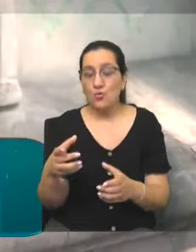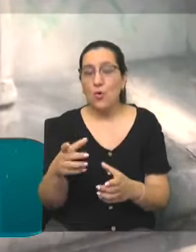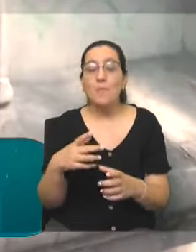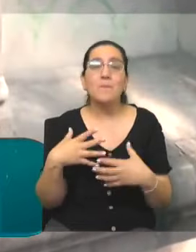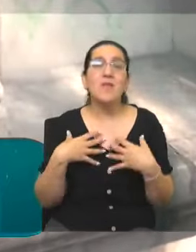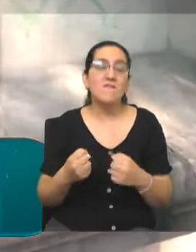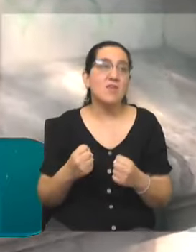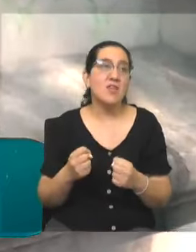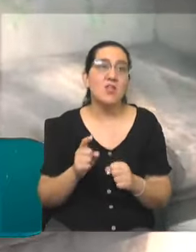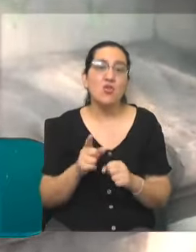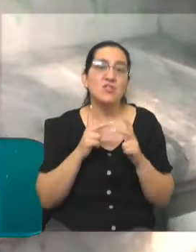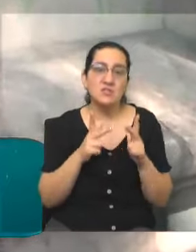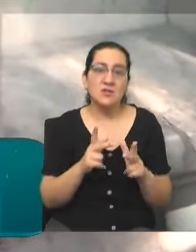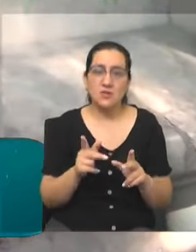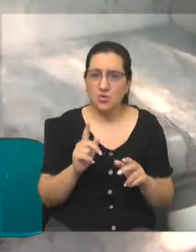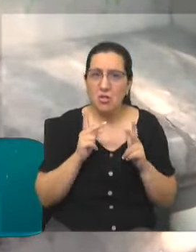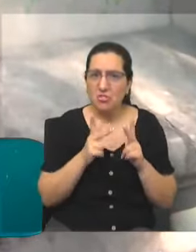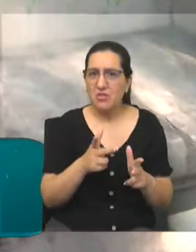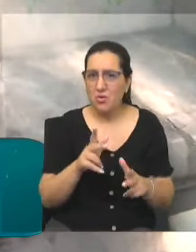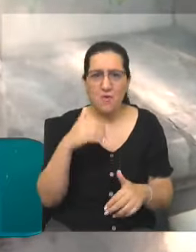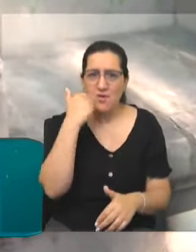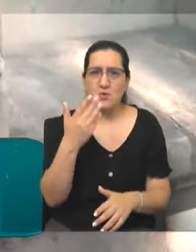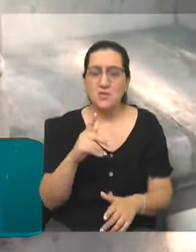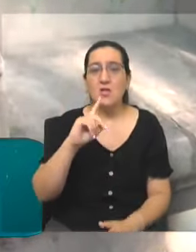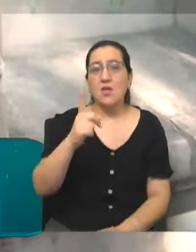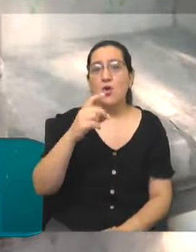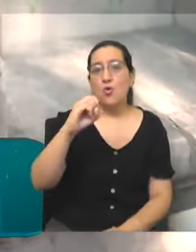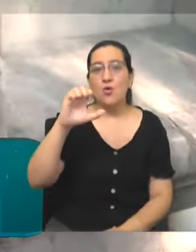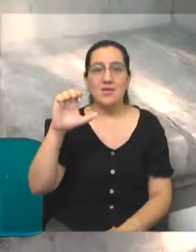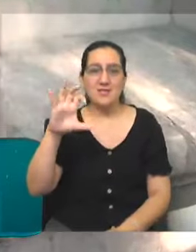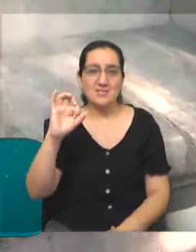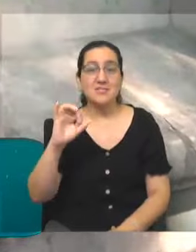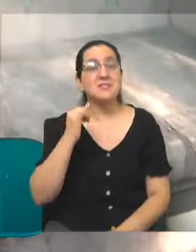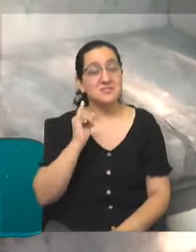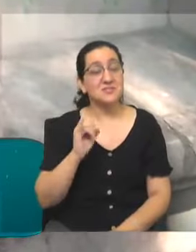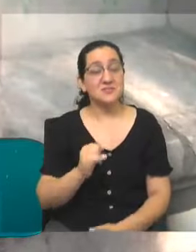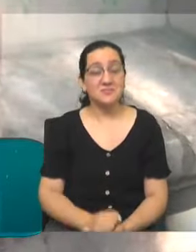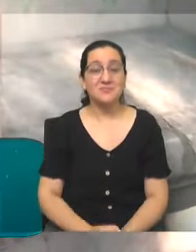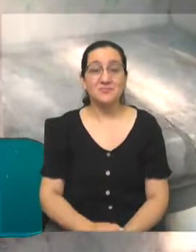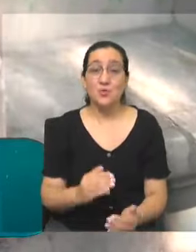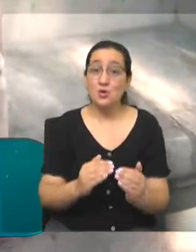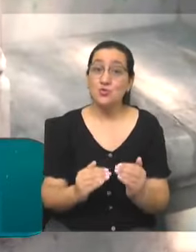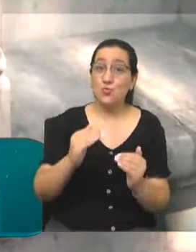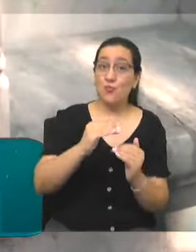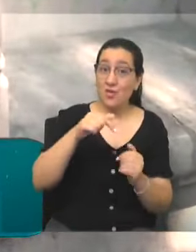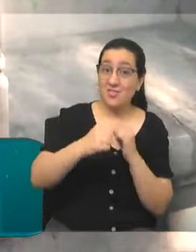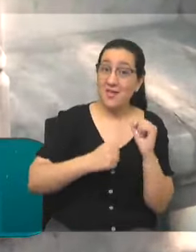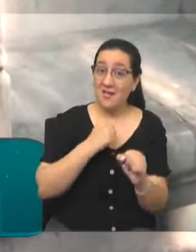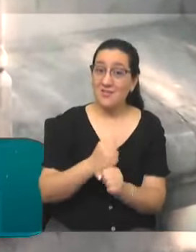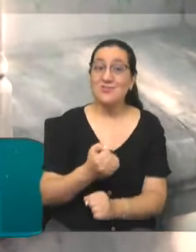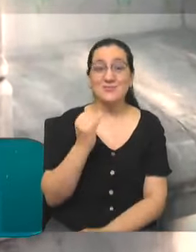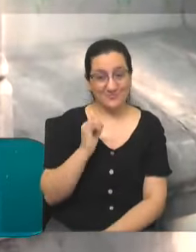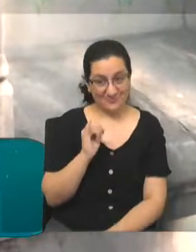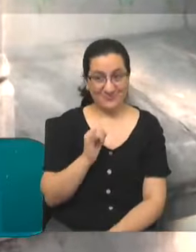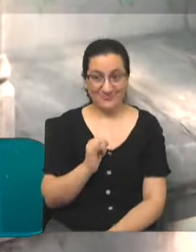no decirlo públicamente? No, cosa que... lo digo, si no me da vergüenza, Goes. Hincha del Goes, mira. Bueno, subió el Goes este año, vecina. Sí,